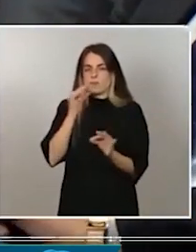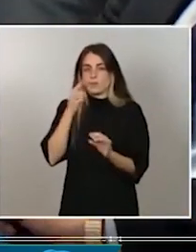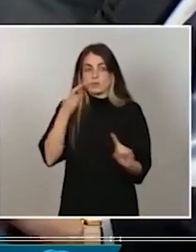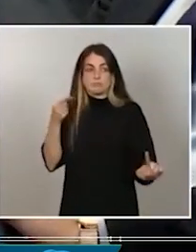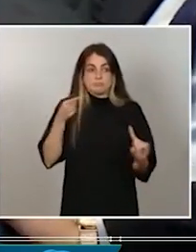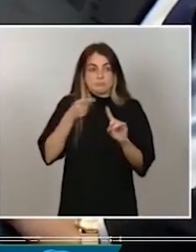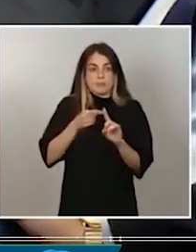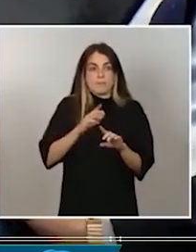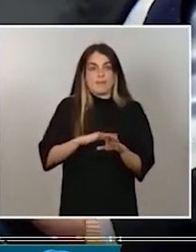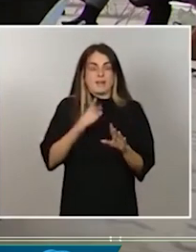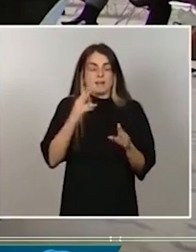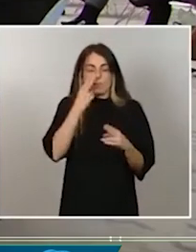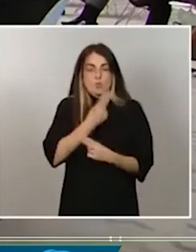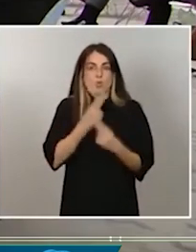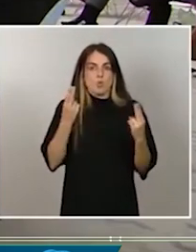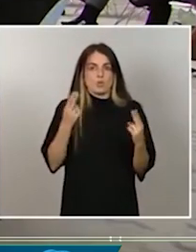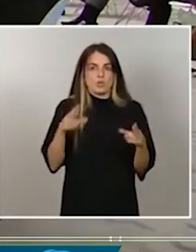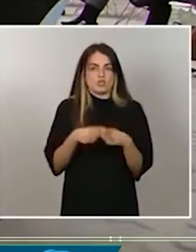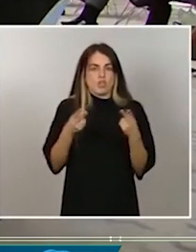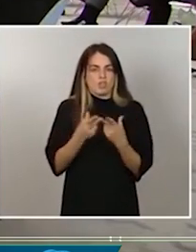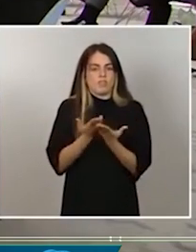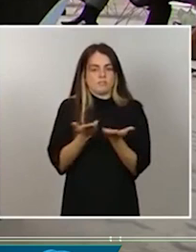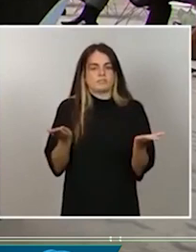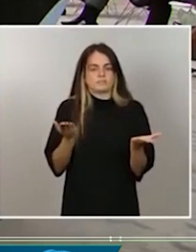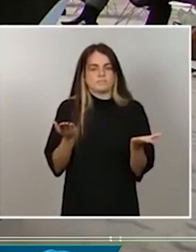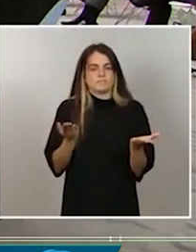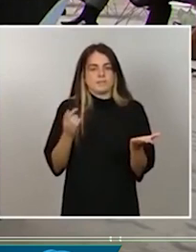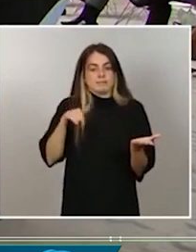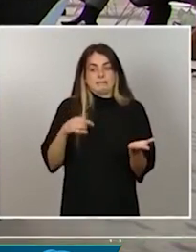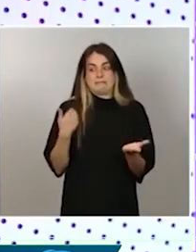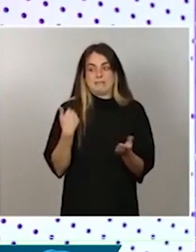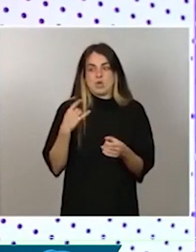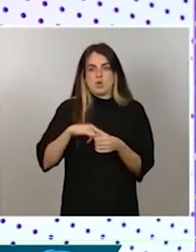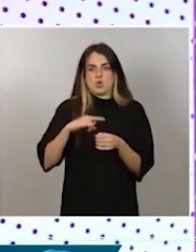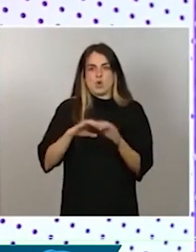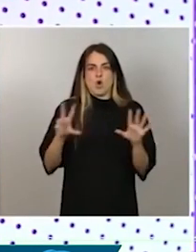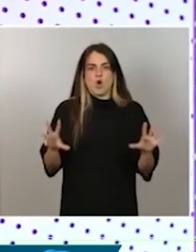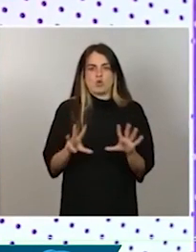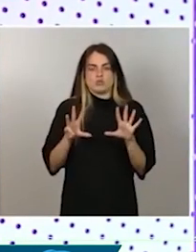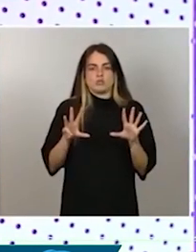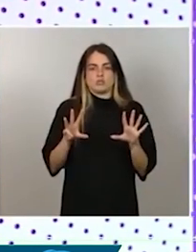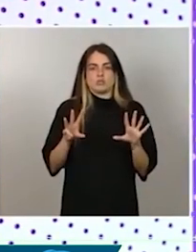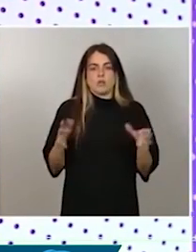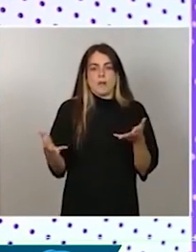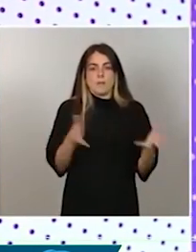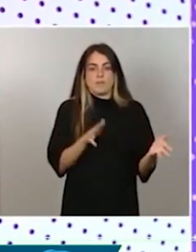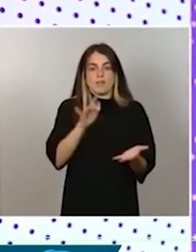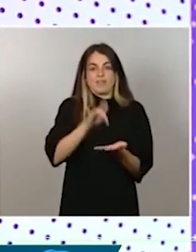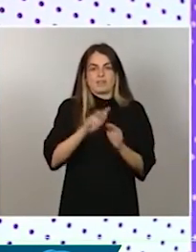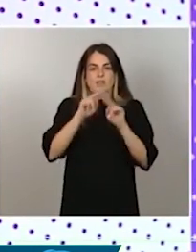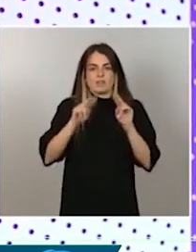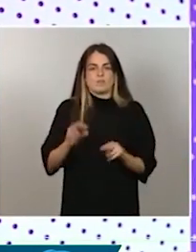intervenir, pero puede intervenir hasta cierto punto. Hay cosas que son cuestiones de orden interno de cada país, ¿no? Por tanto,